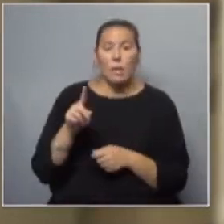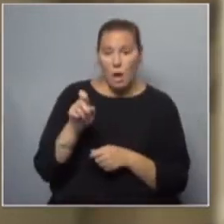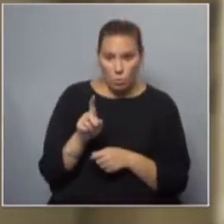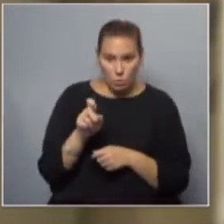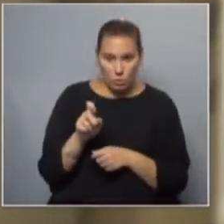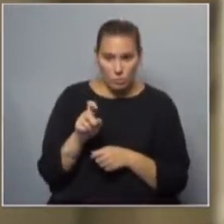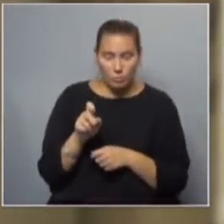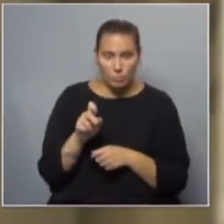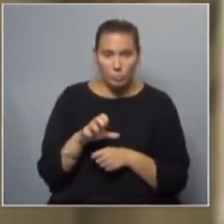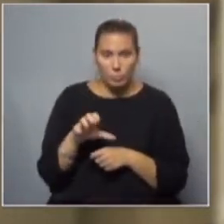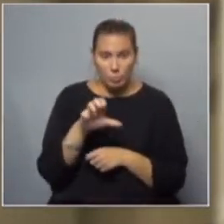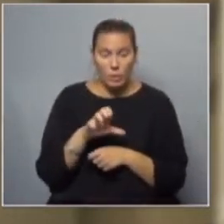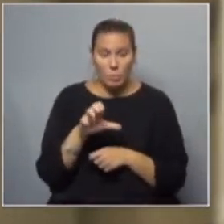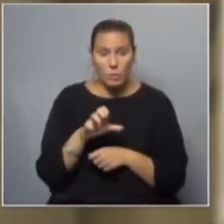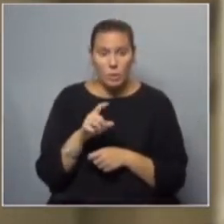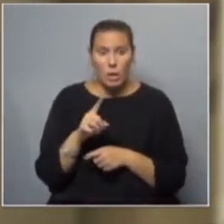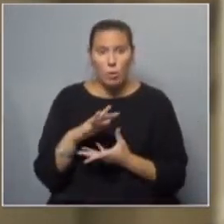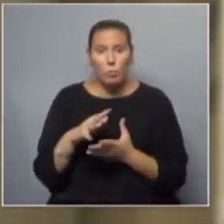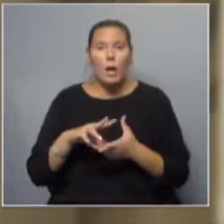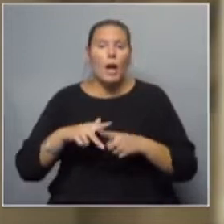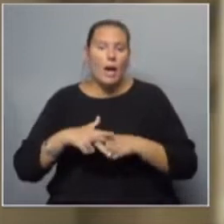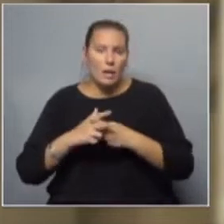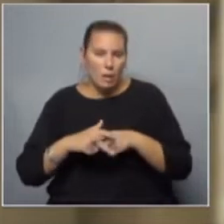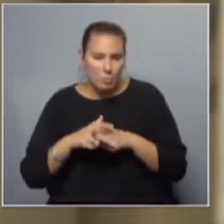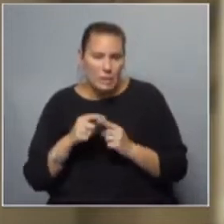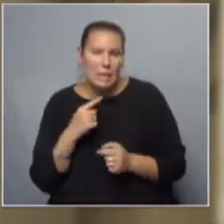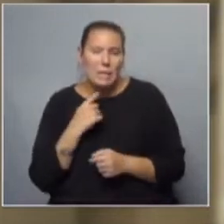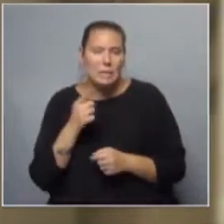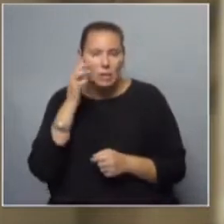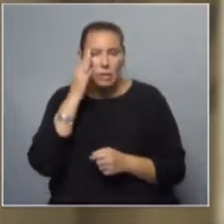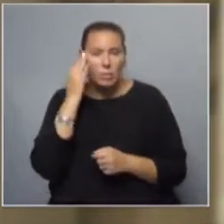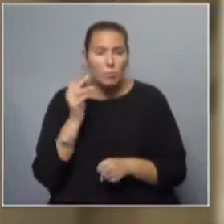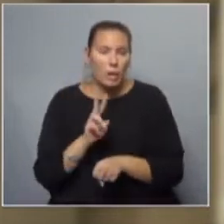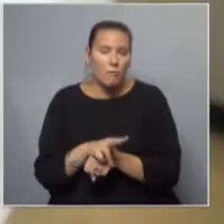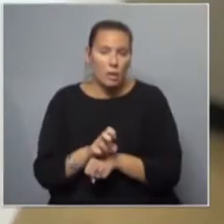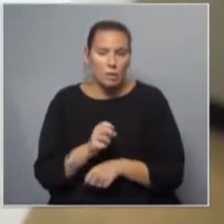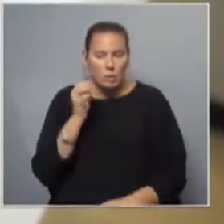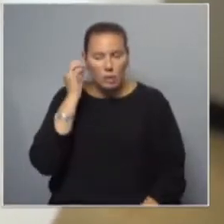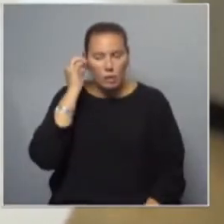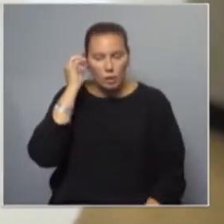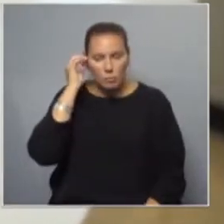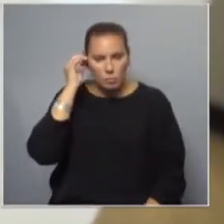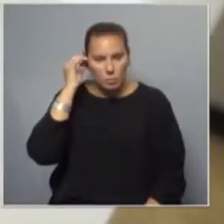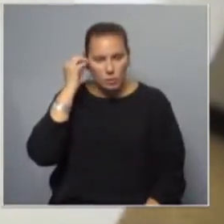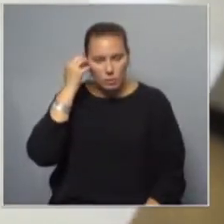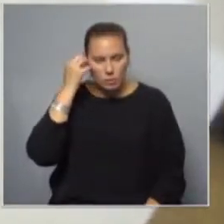la OCE, como una de las herramientas que usa para fiscalizar.